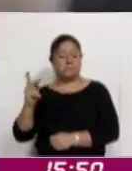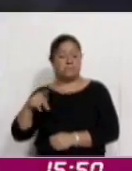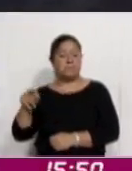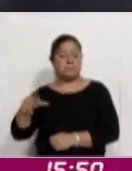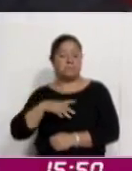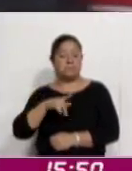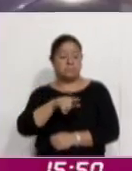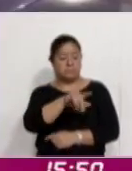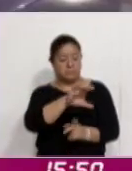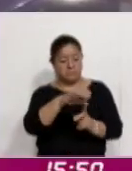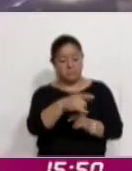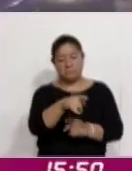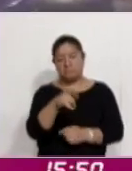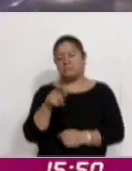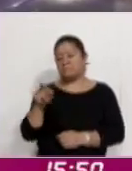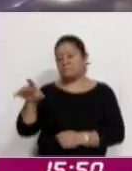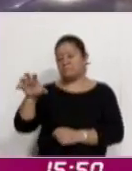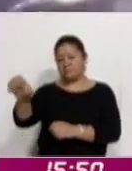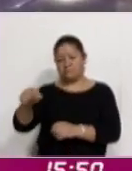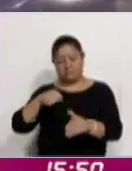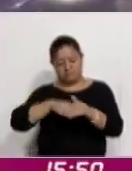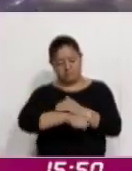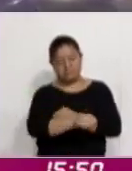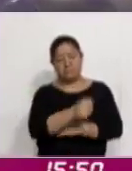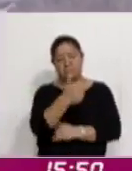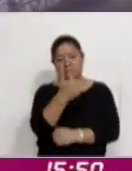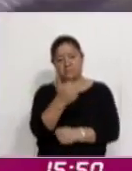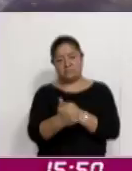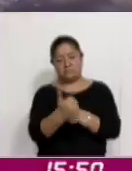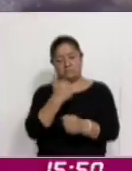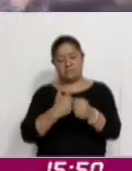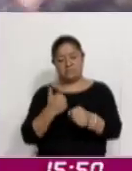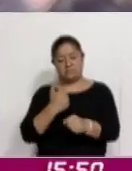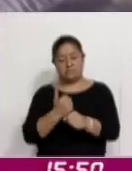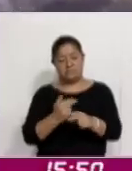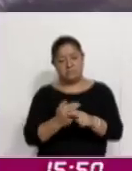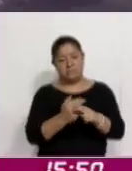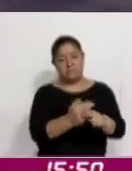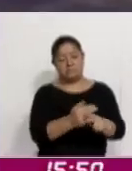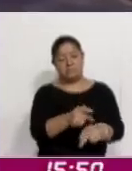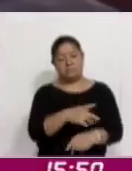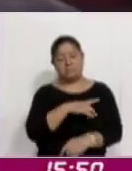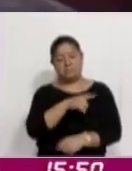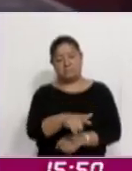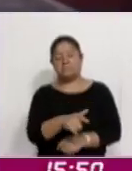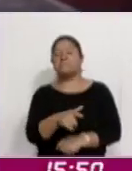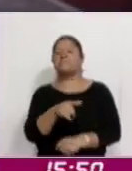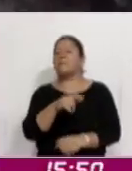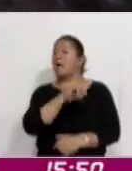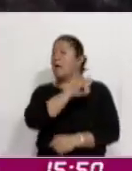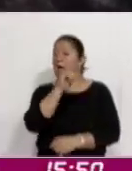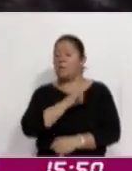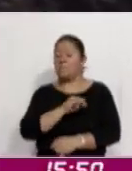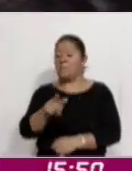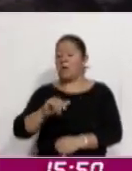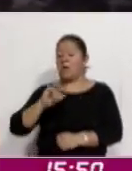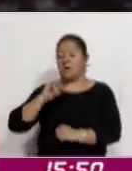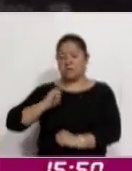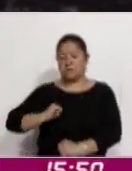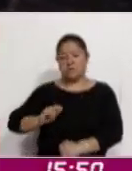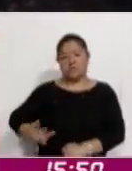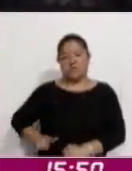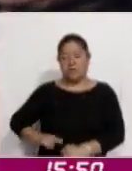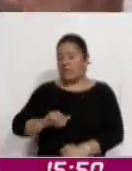Penal decidió condenar a Kirchner a la pena de 6 años de prisión, inhabilitación especial perpetua para ejercer cargos